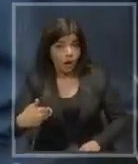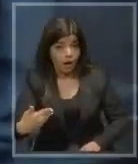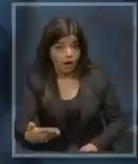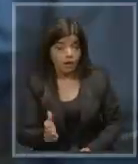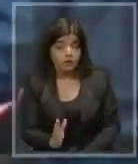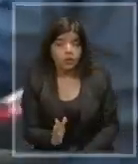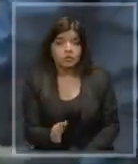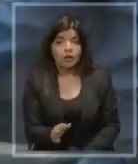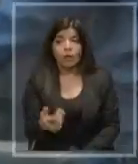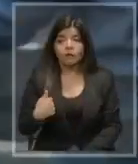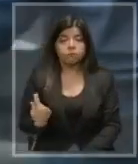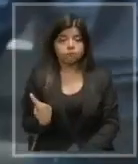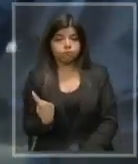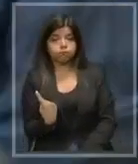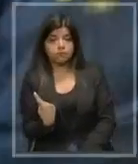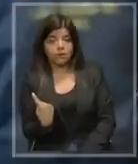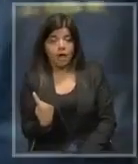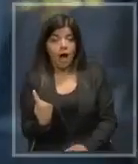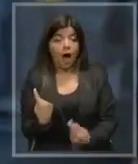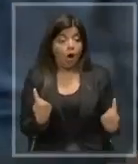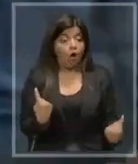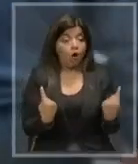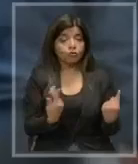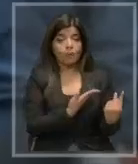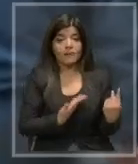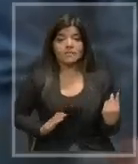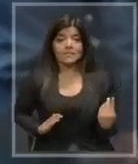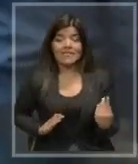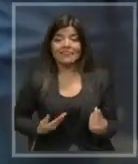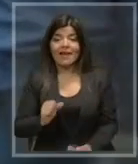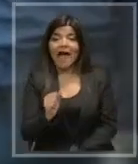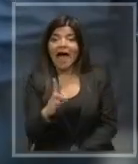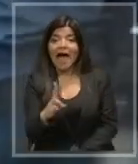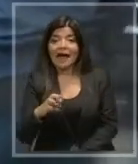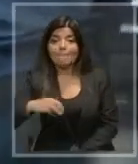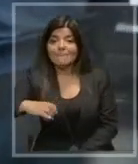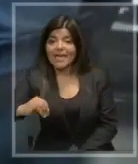mantiene a él y al otrora presidente de los armeros en prisión preventiva.